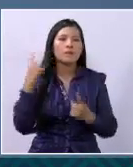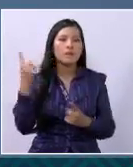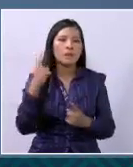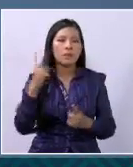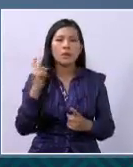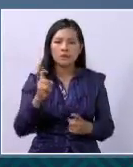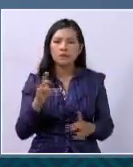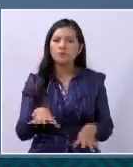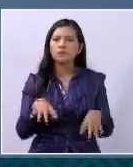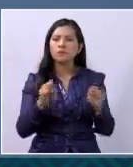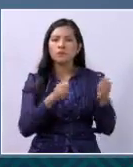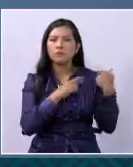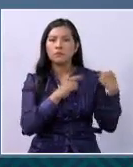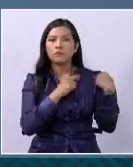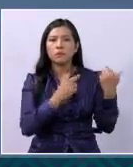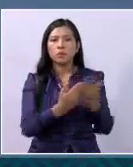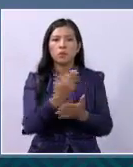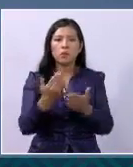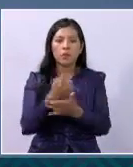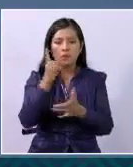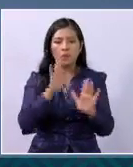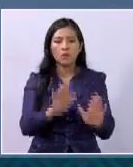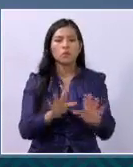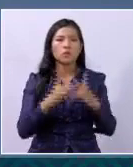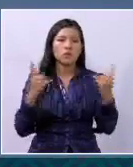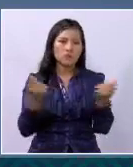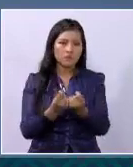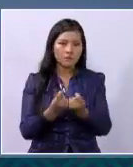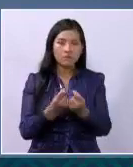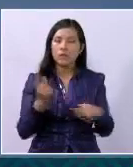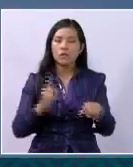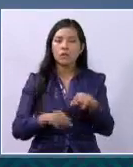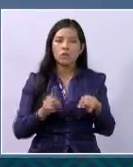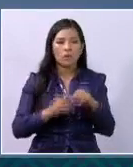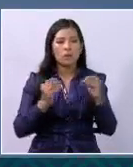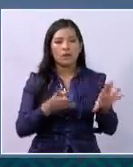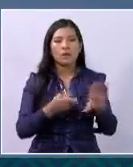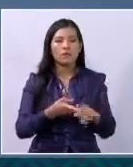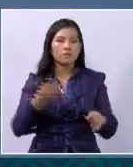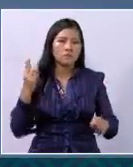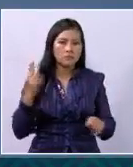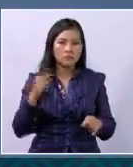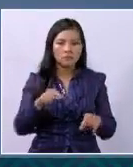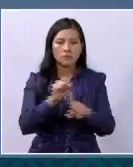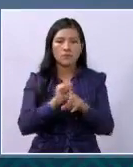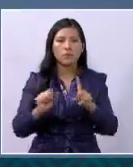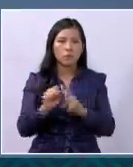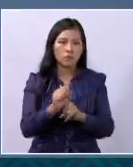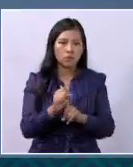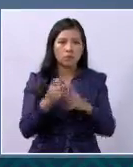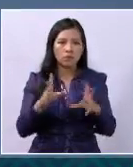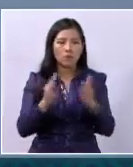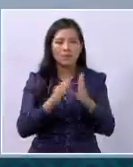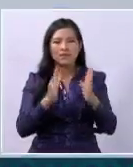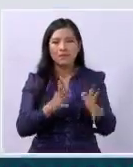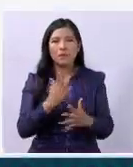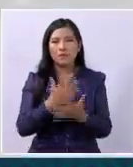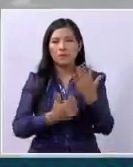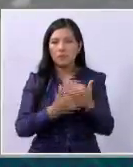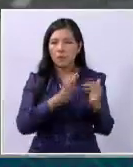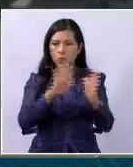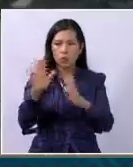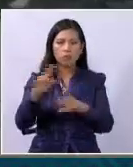tomen algunas medidas con su departamento. No pueden hacerse a un lado de esta situación y dejar todo en manos del nivel